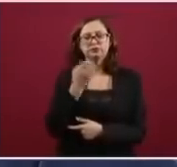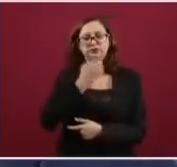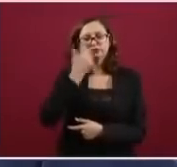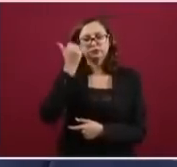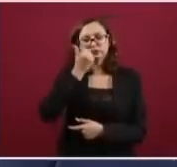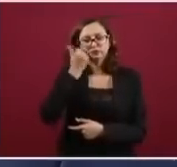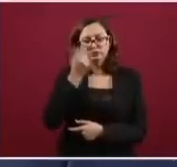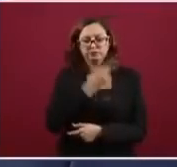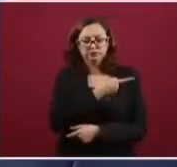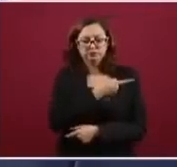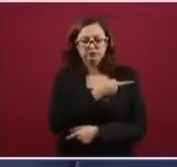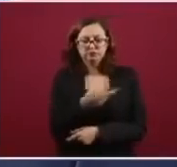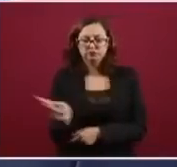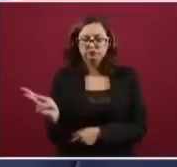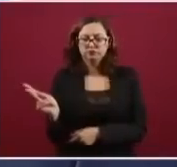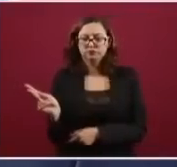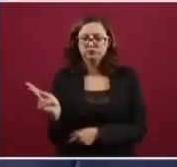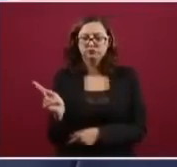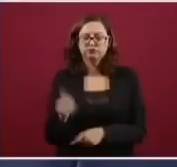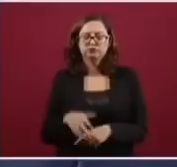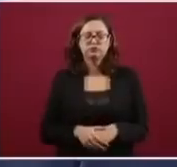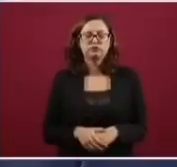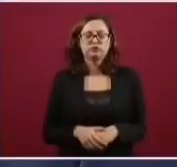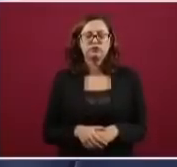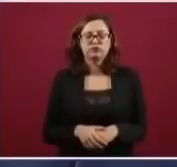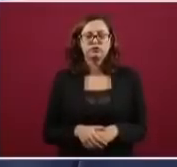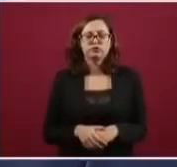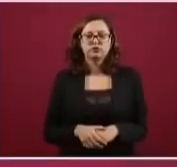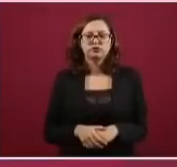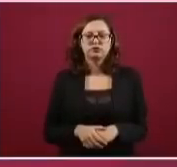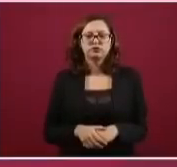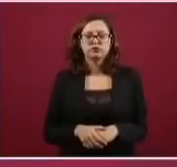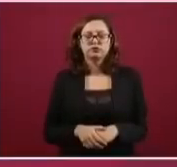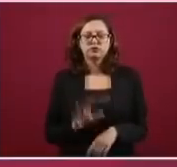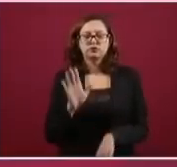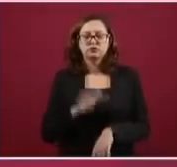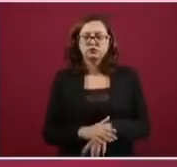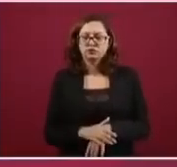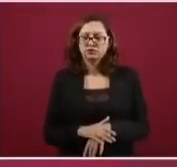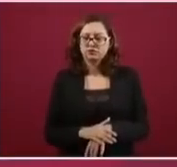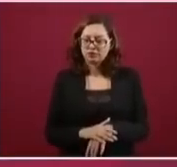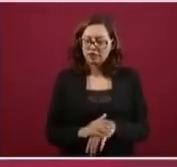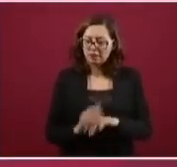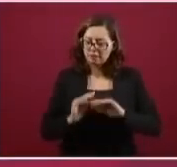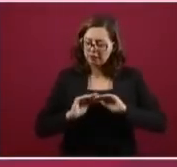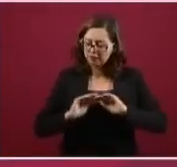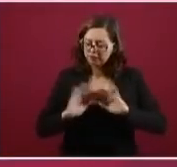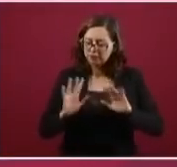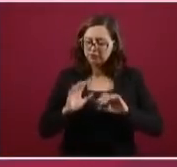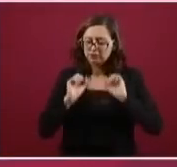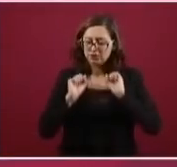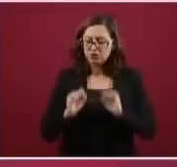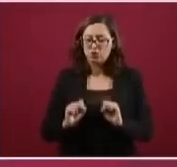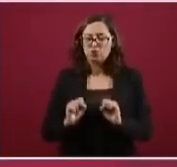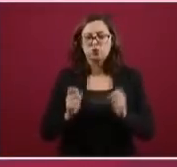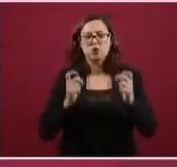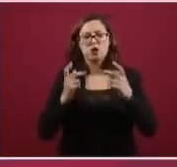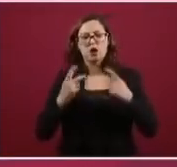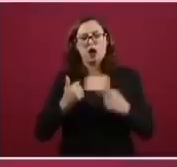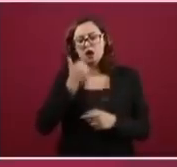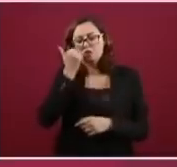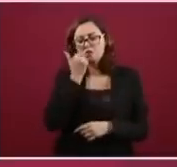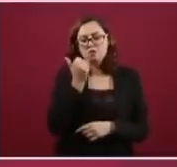estudiantes pobres se garantizó que todos los estudiantes de preparatoria